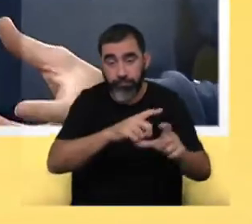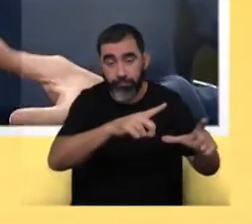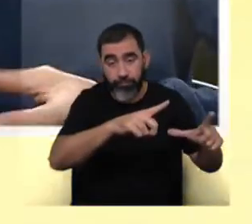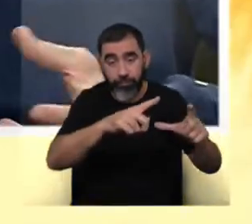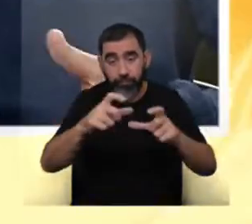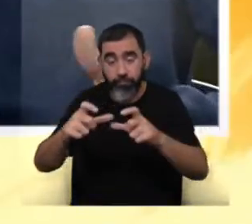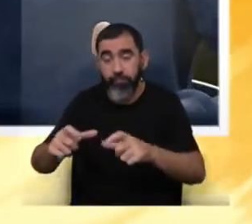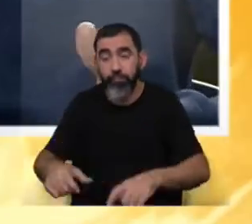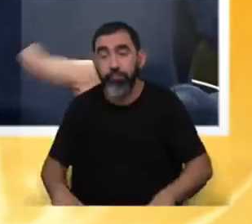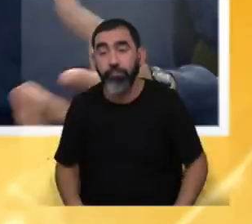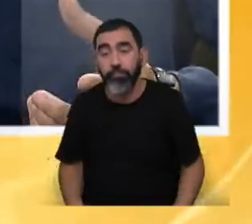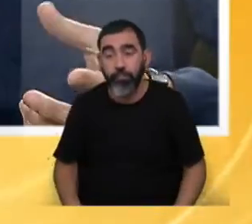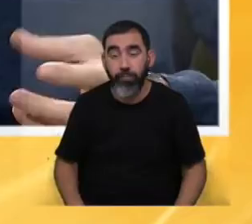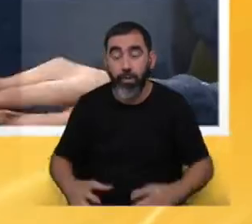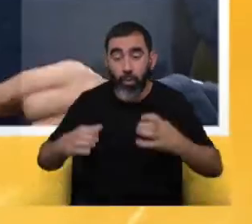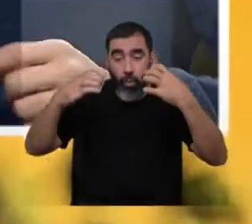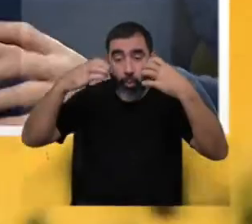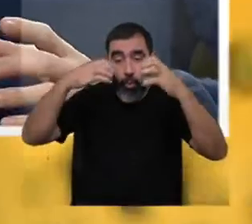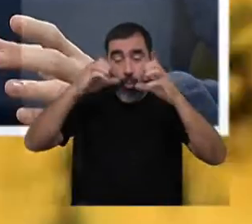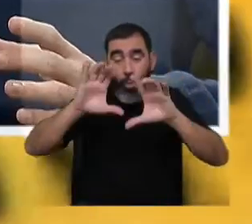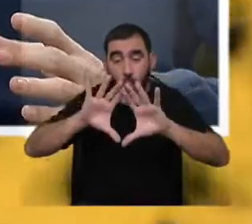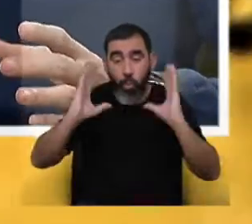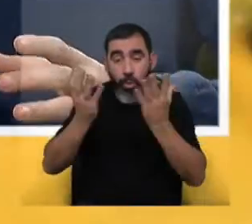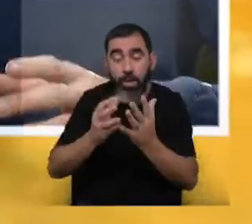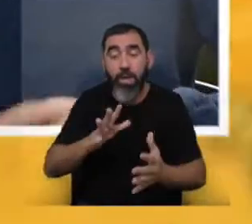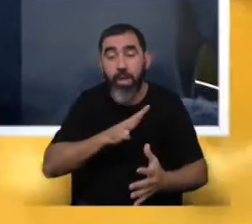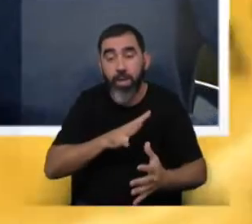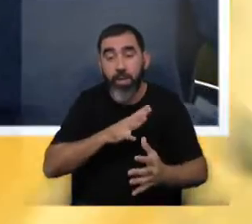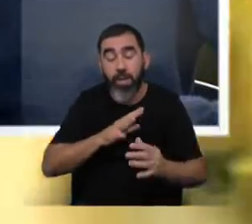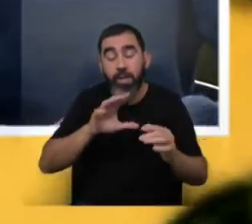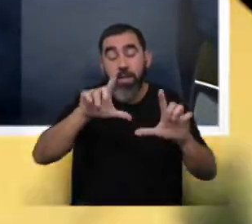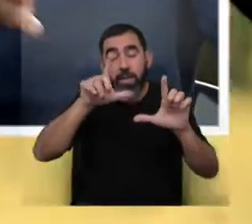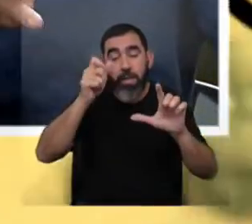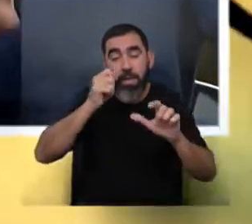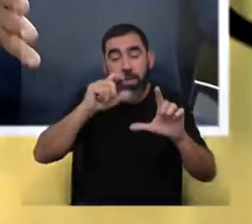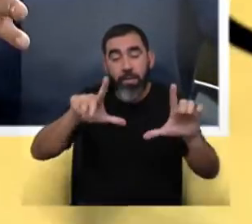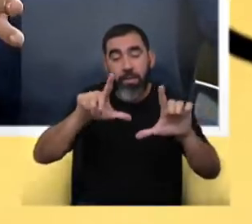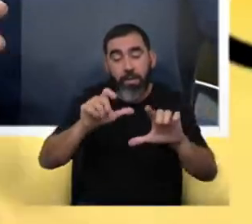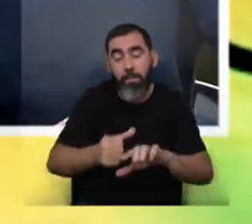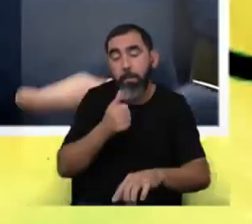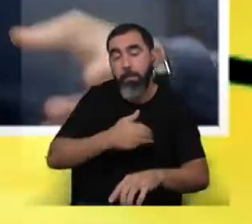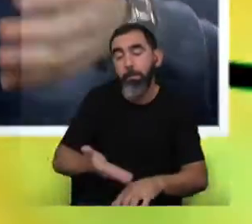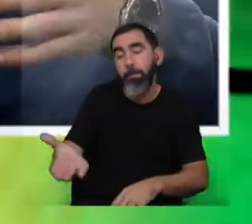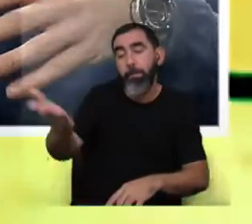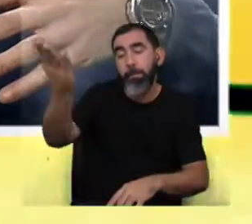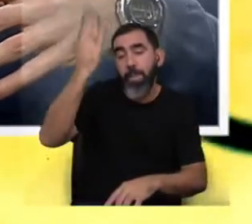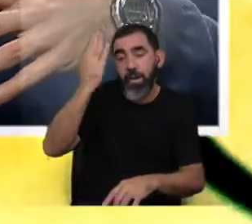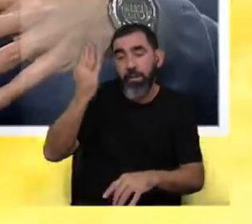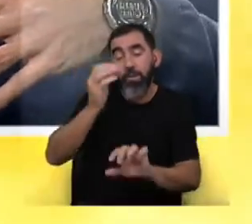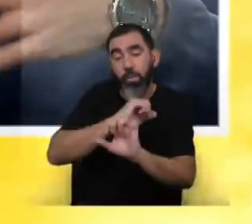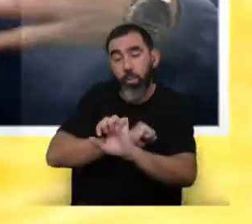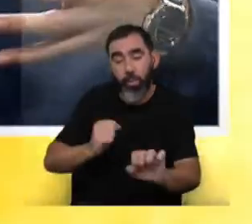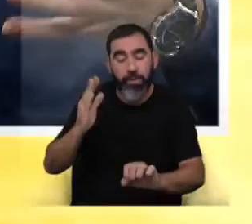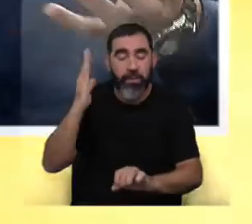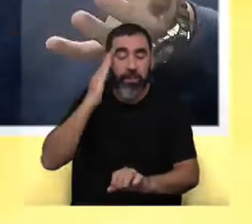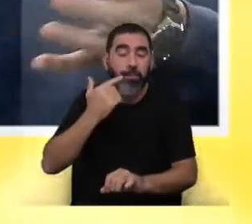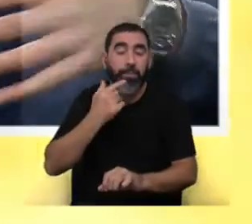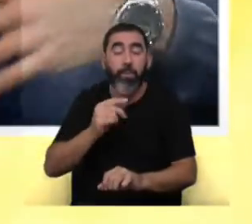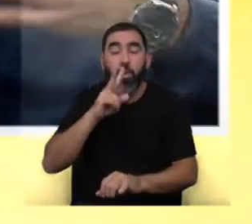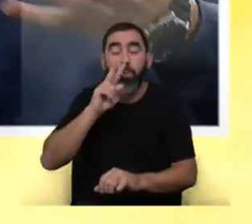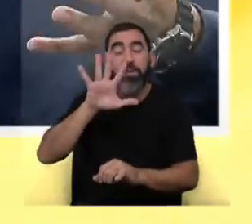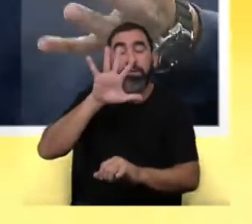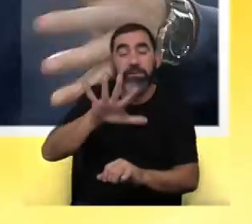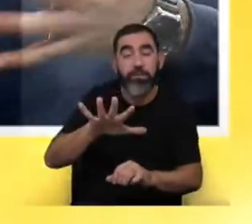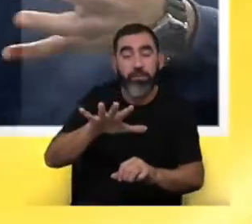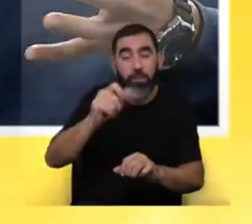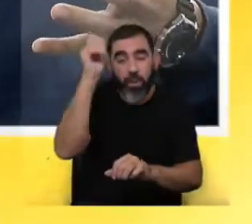una herramienta en el Google Earth que le permite ir con imágenes históricas hacia atrás. Entonces uno puede ver, por ejemplo, en el 2005